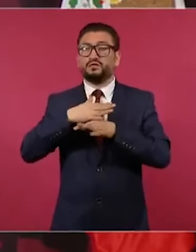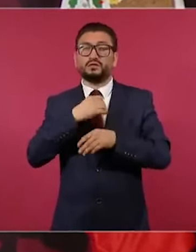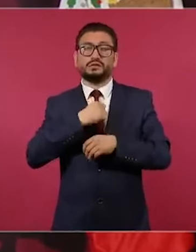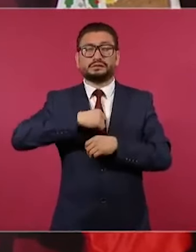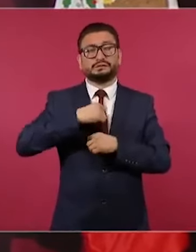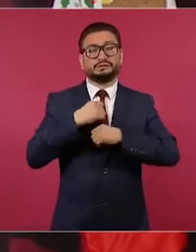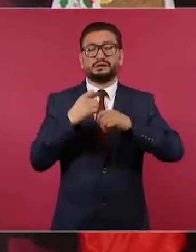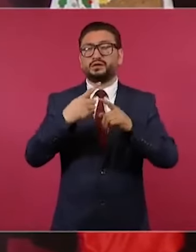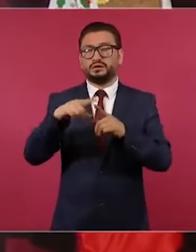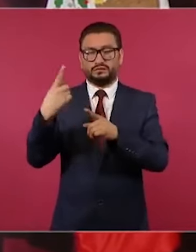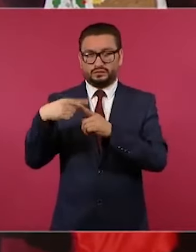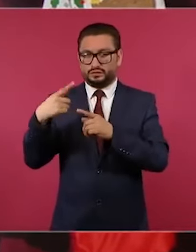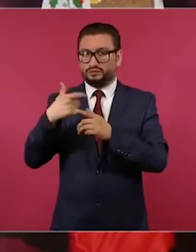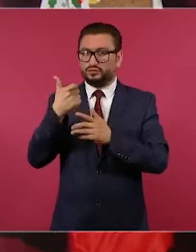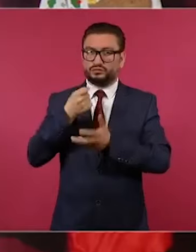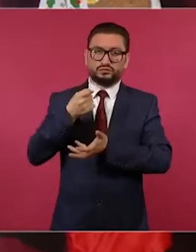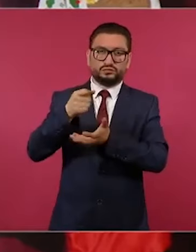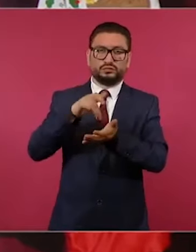que recibieron,